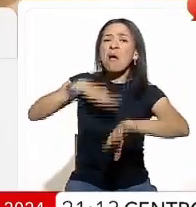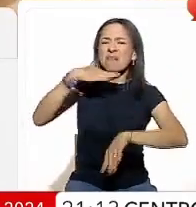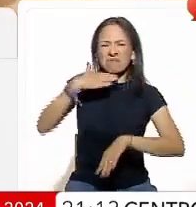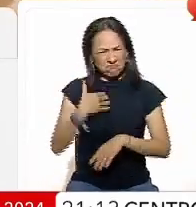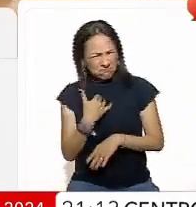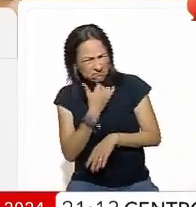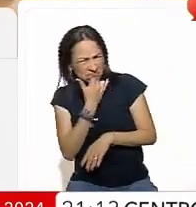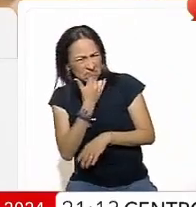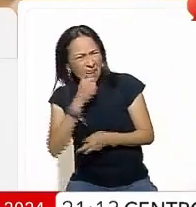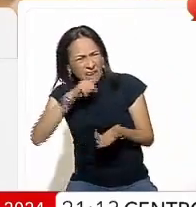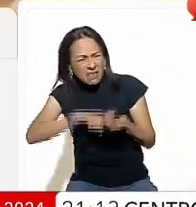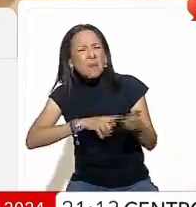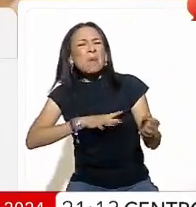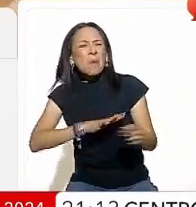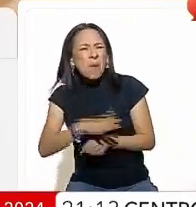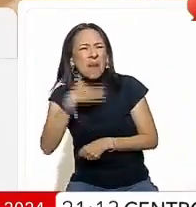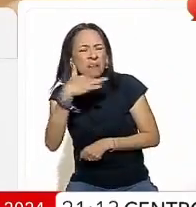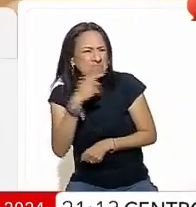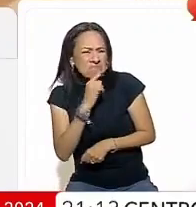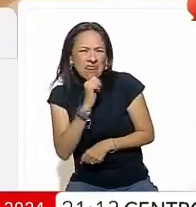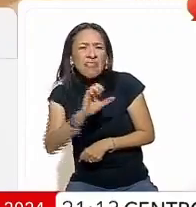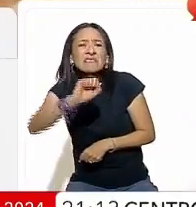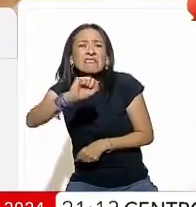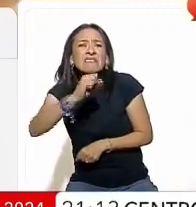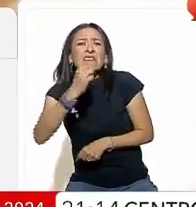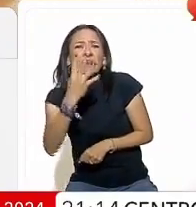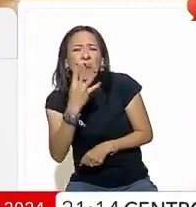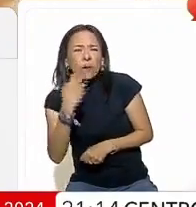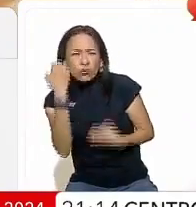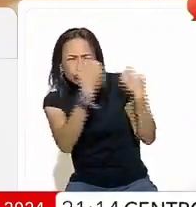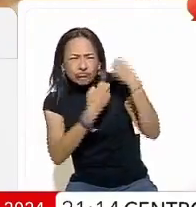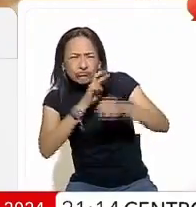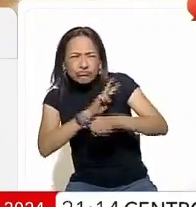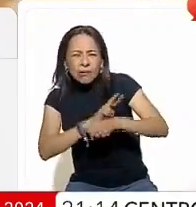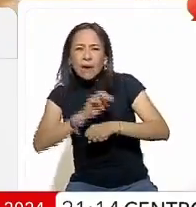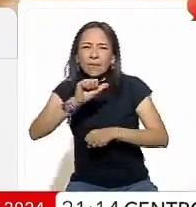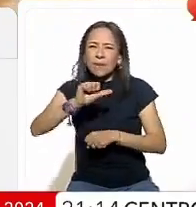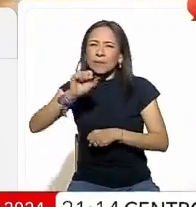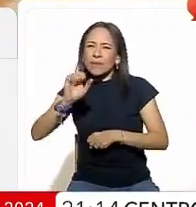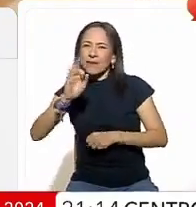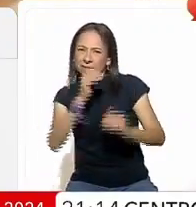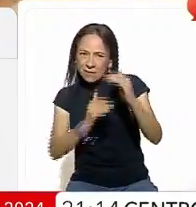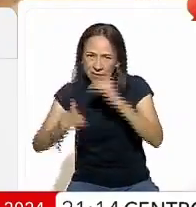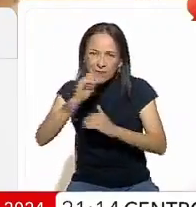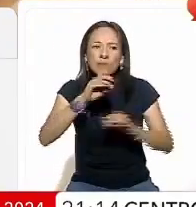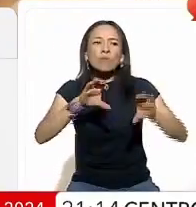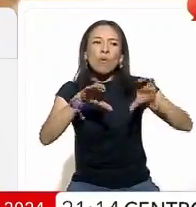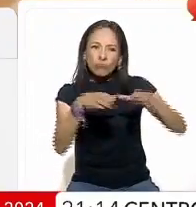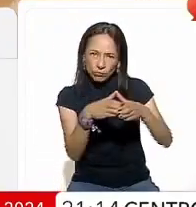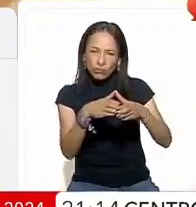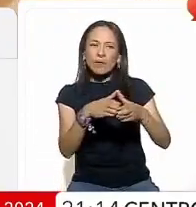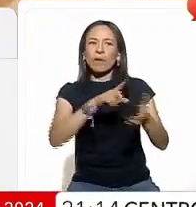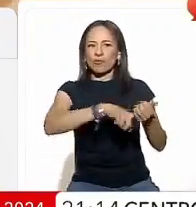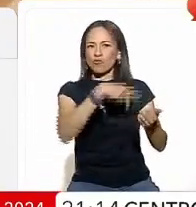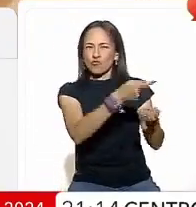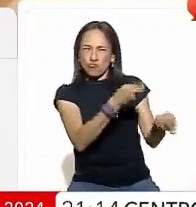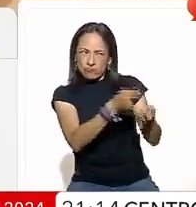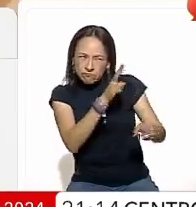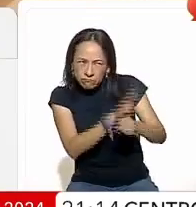64 auditorías entre la Auditoría Superior de la Federación, el órgano interno de control, la propia